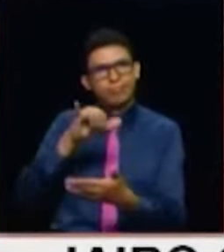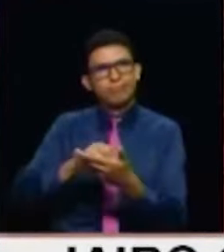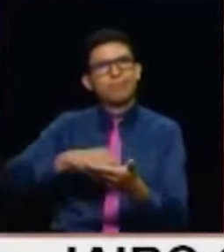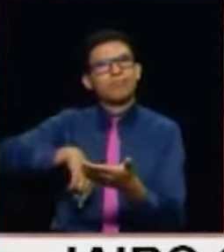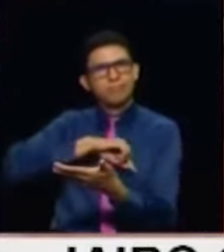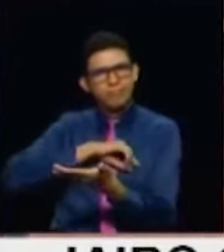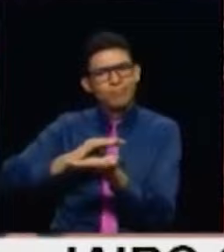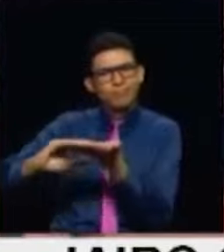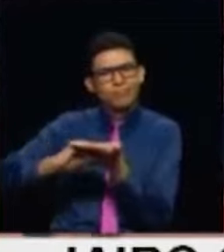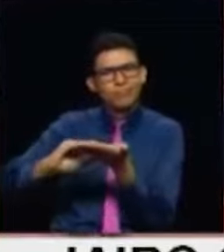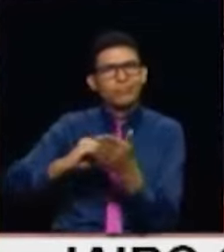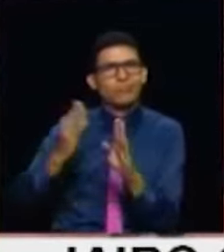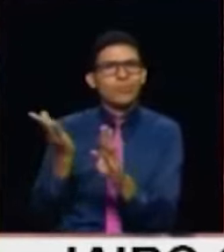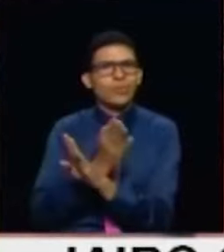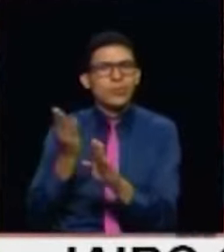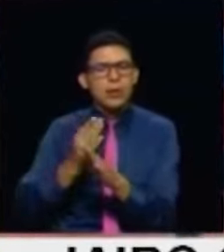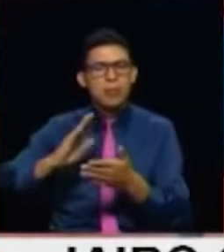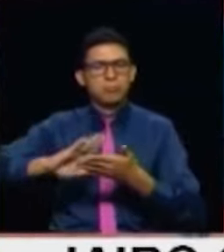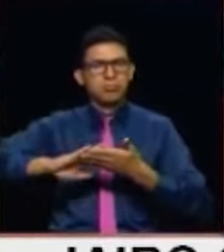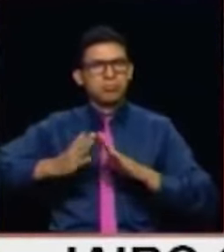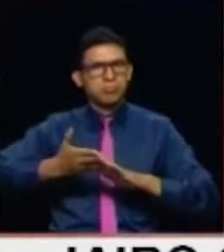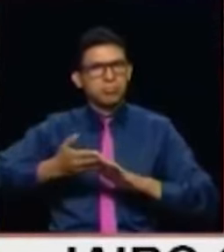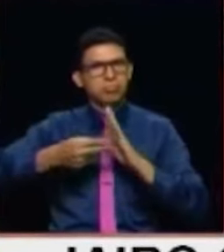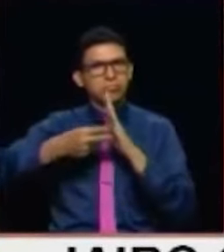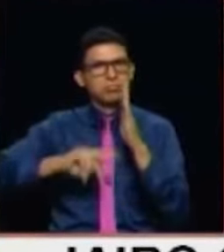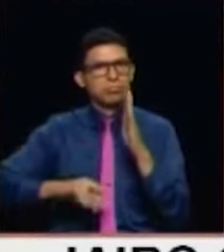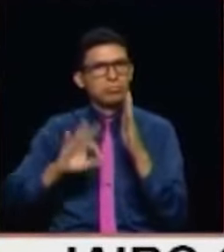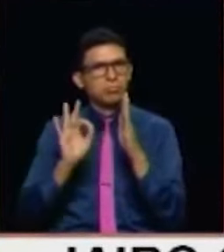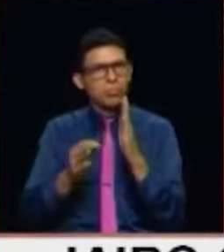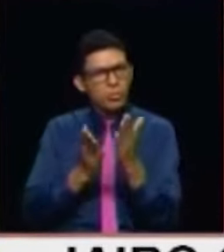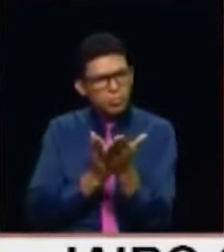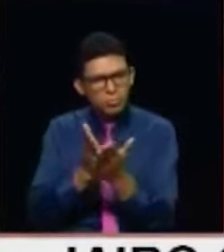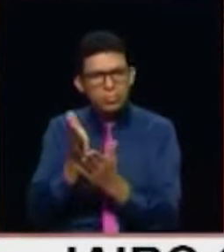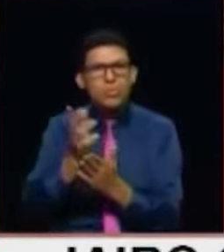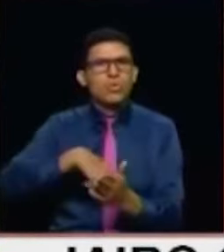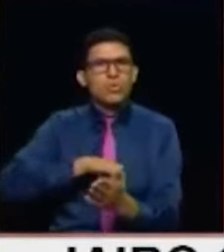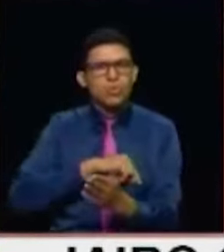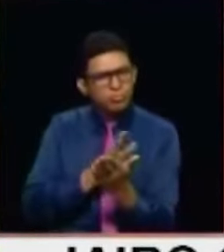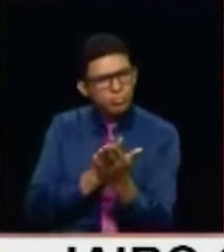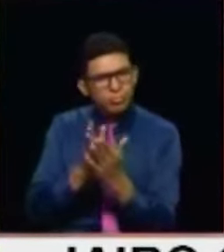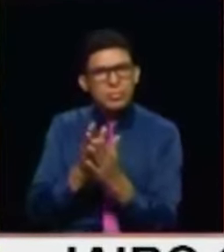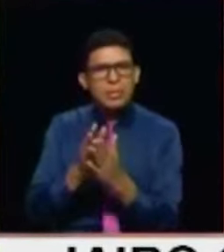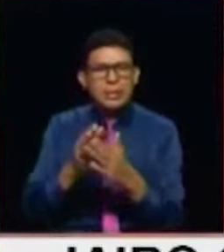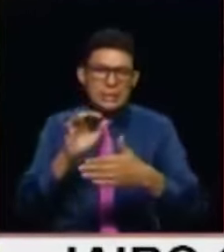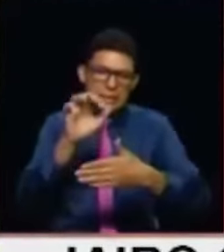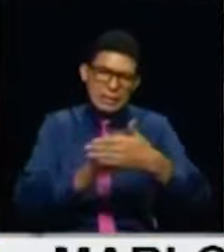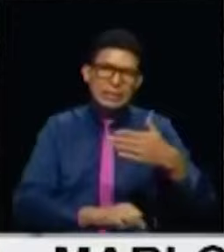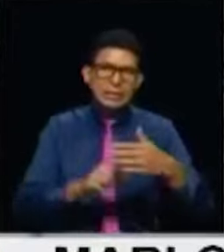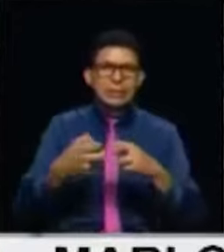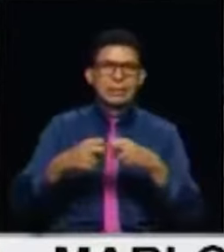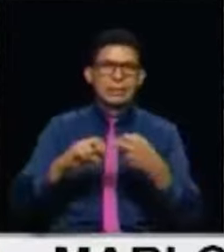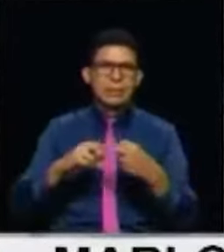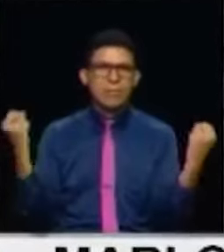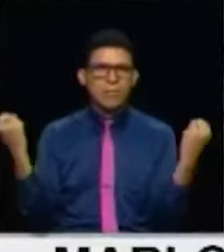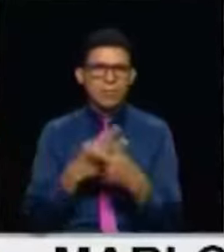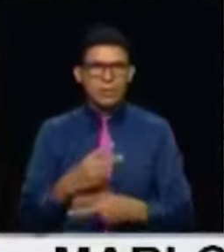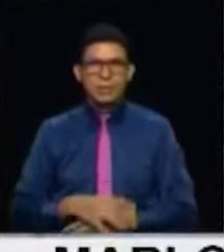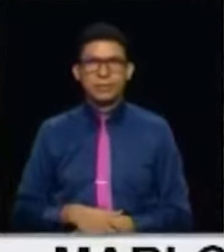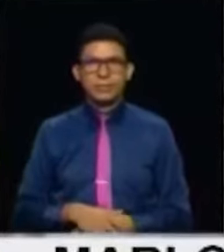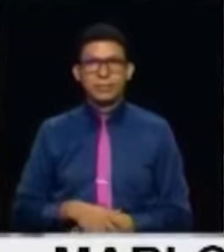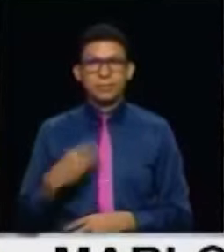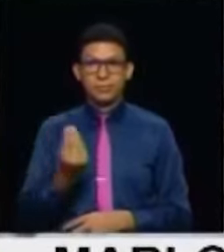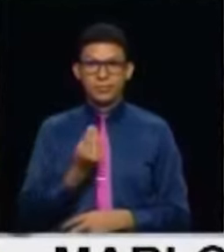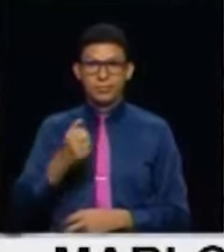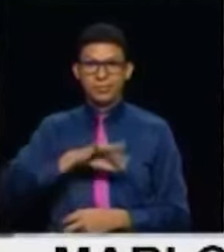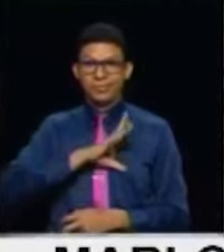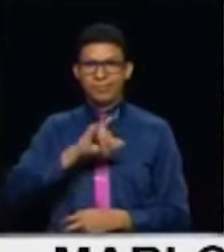los conflictos de manera pacífica y técnica y continuaremos en una senda de reducción de la violencia en Cali. En el Consejo de Cali